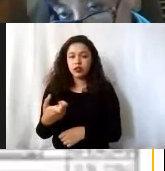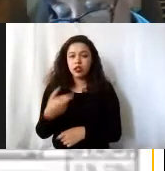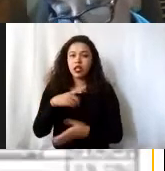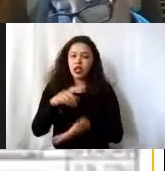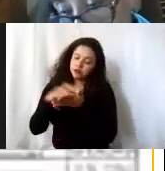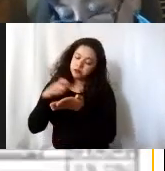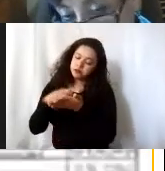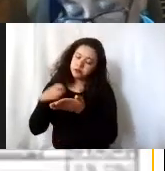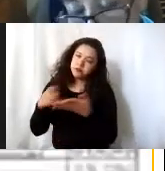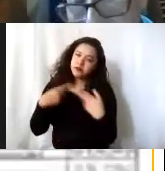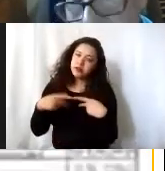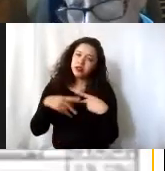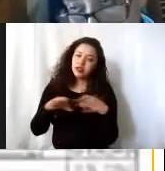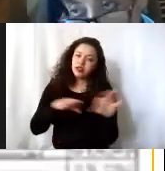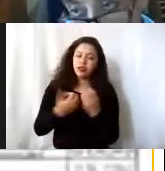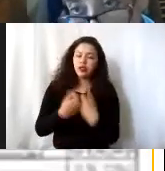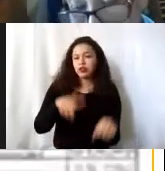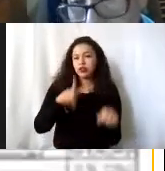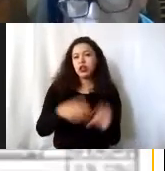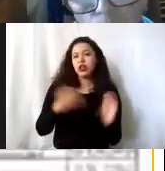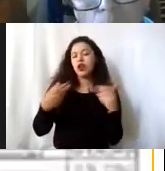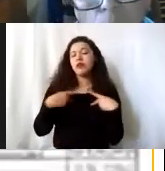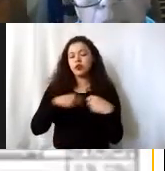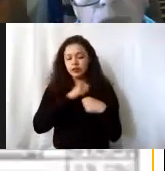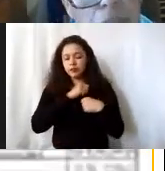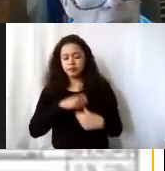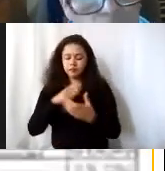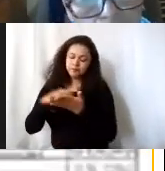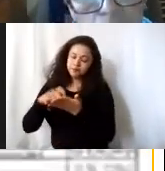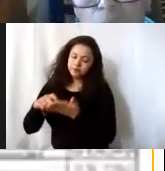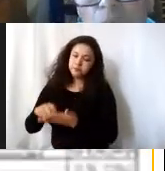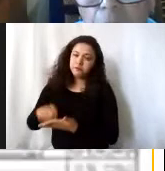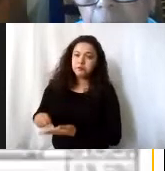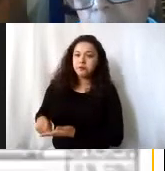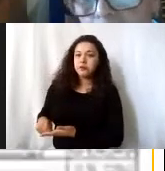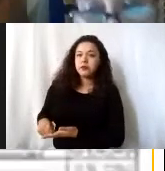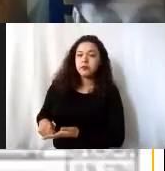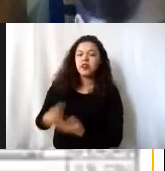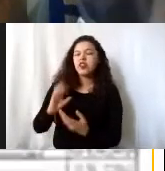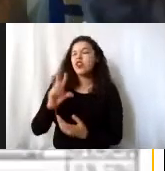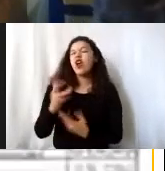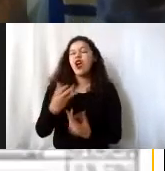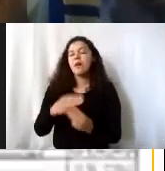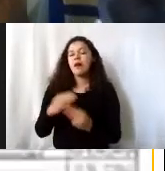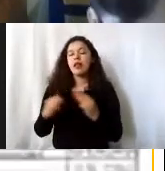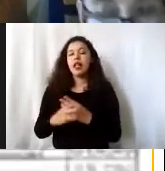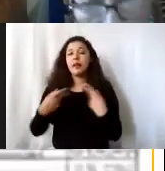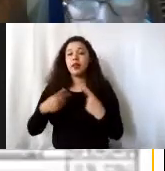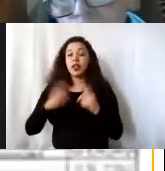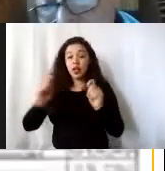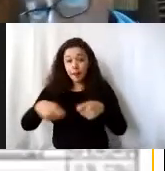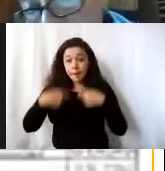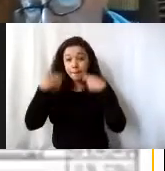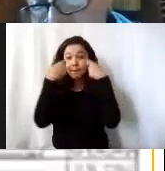trabajador social o por la persona encargada. No es un instrumento que se le dé a llenar